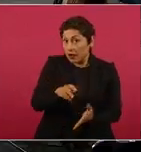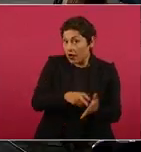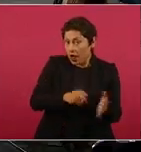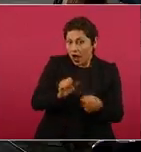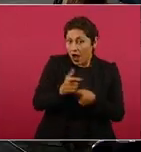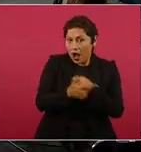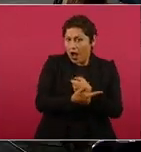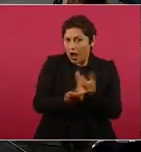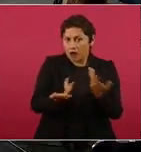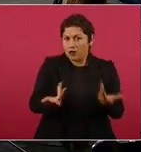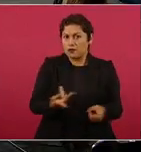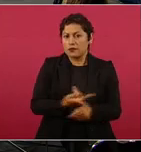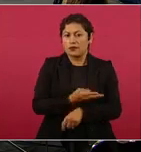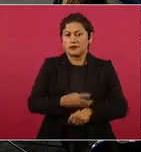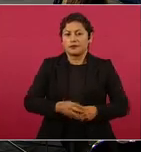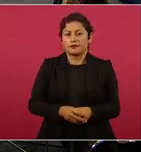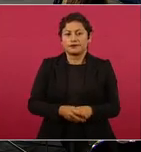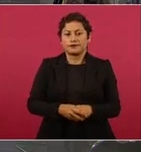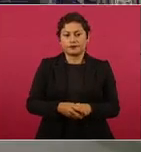ver.